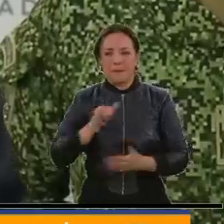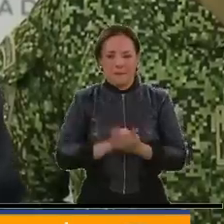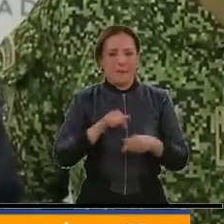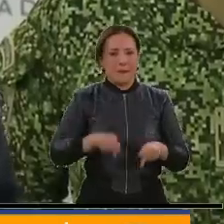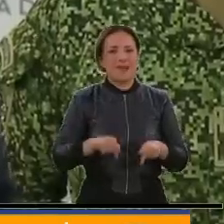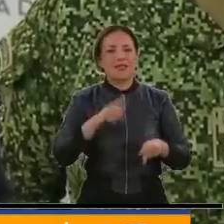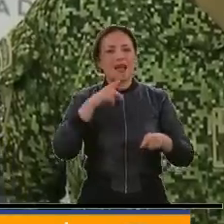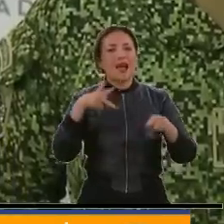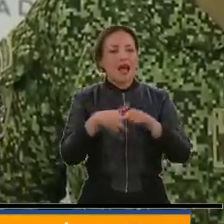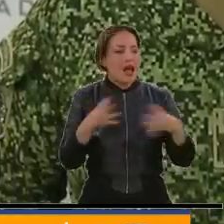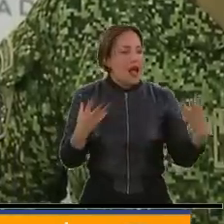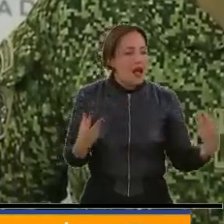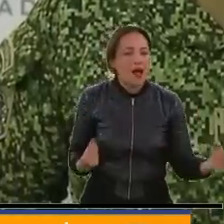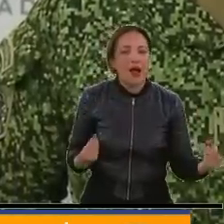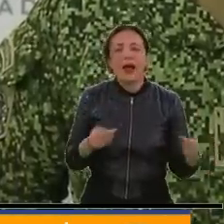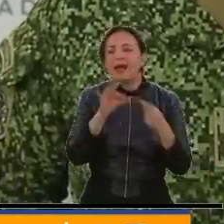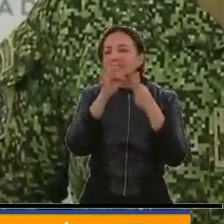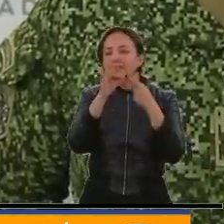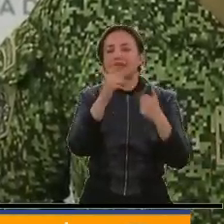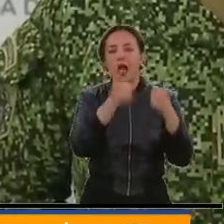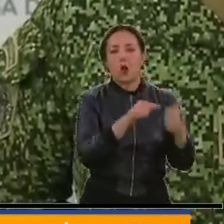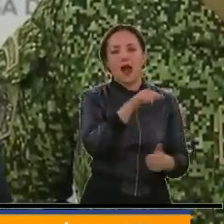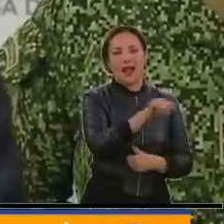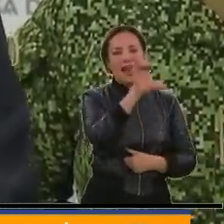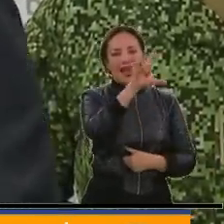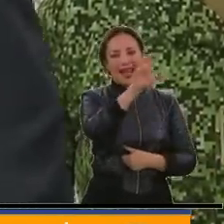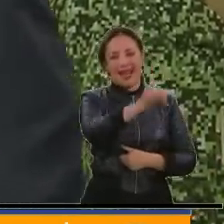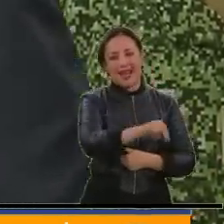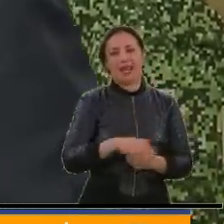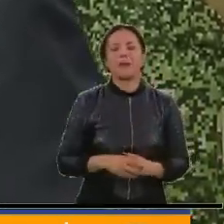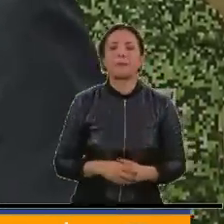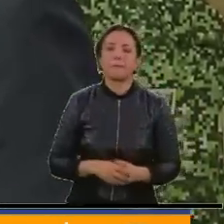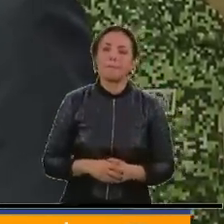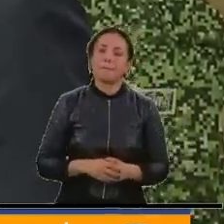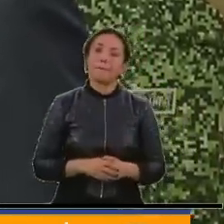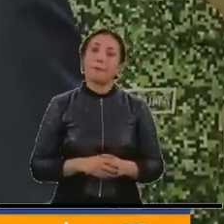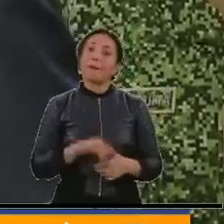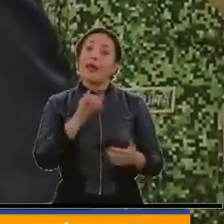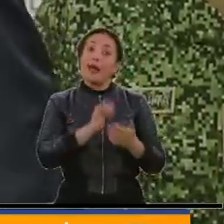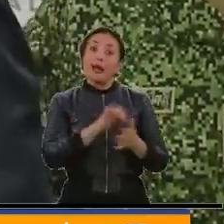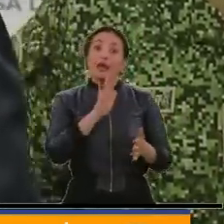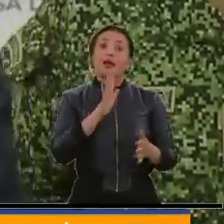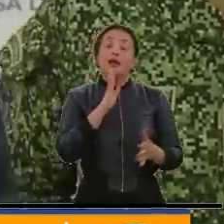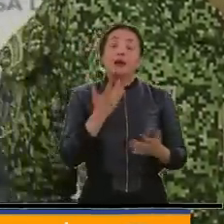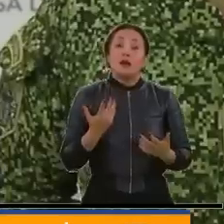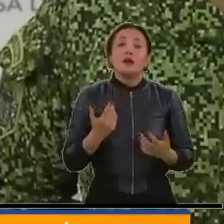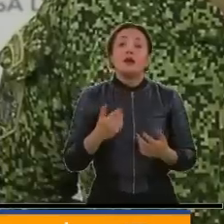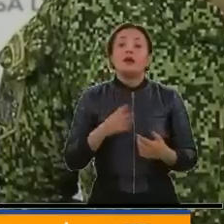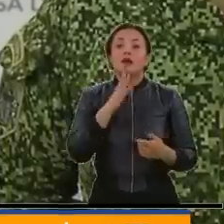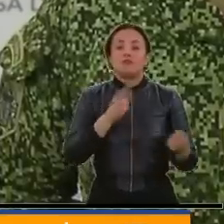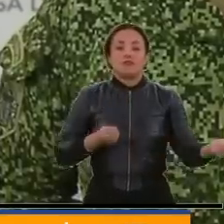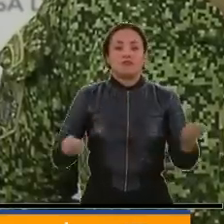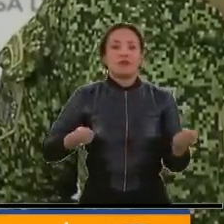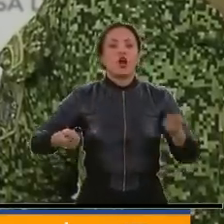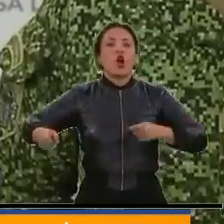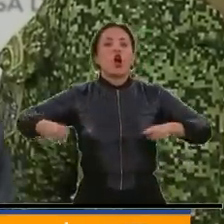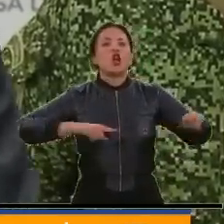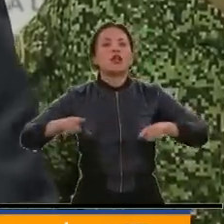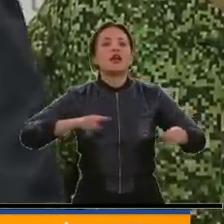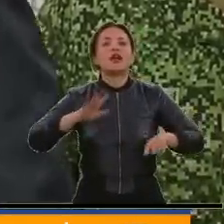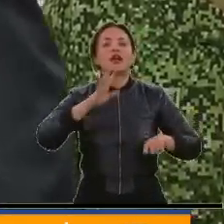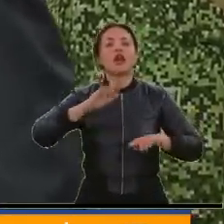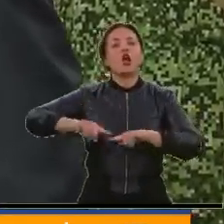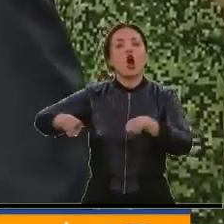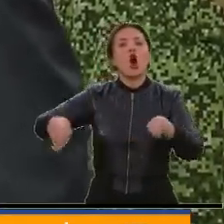de este cese bilateral, en particular con esta organización. Bajo la dirección, bajo la coordinación de la